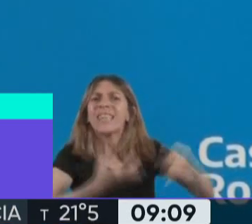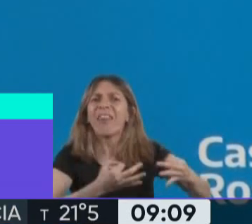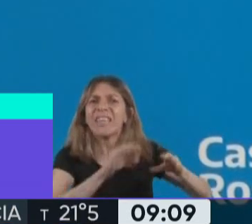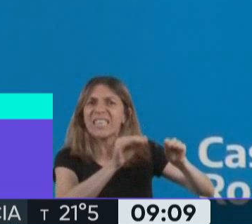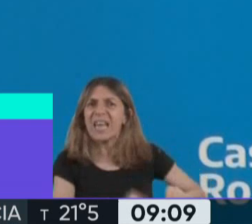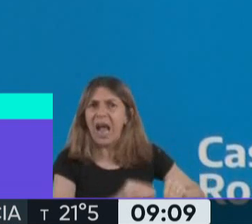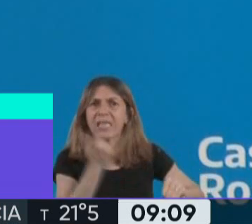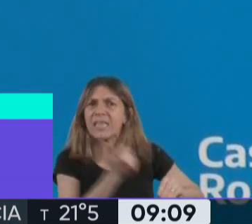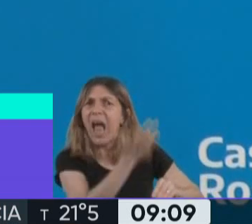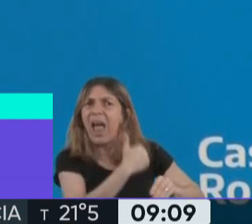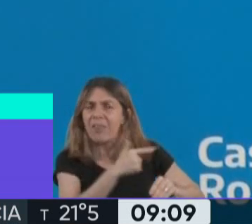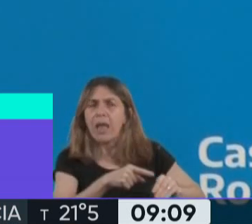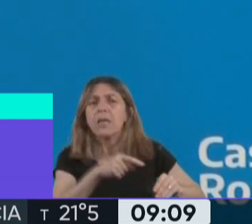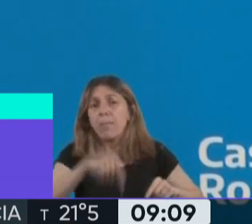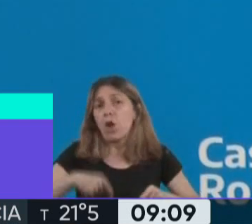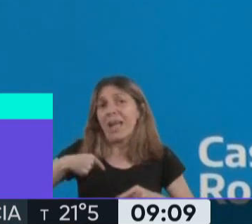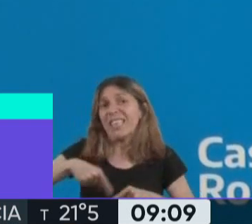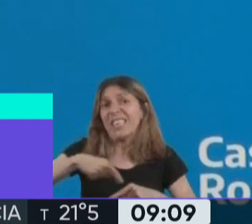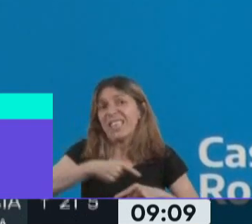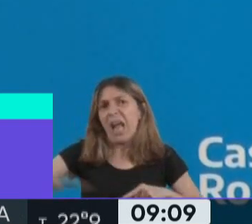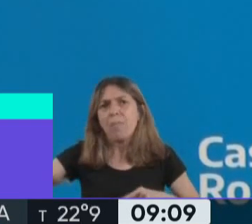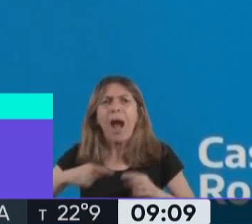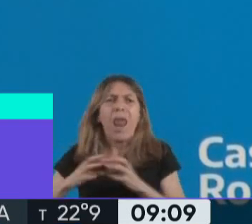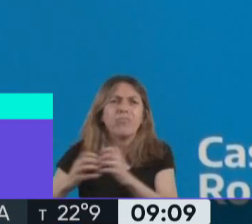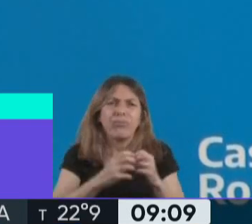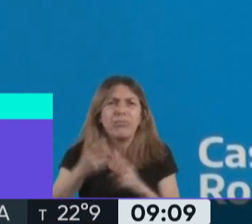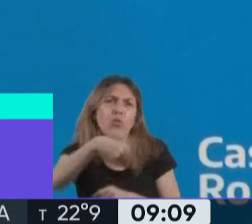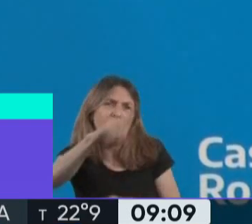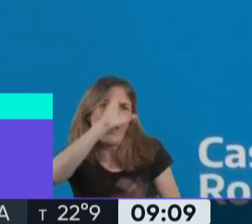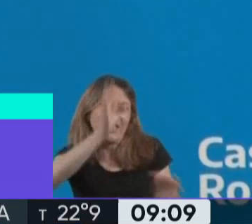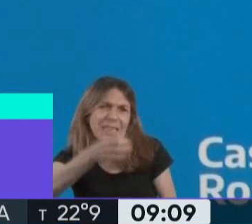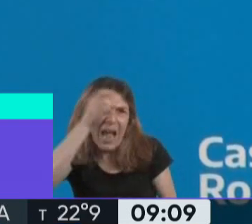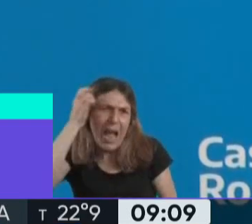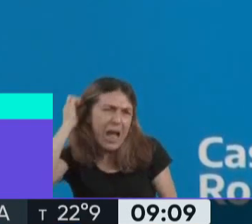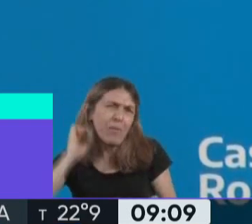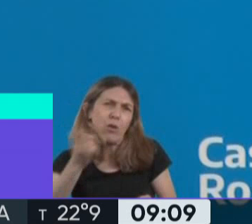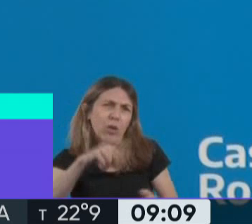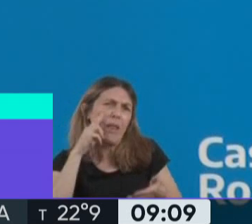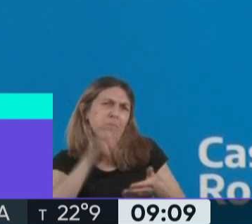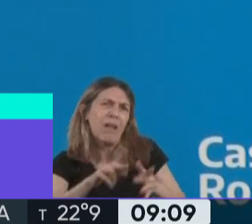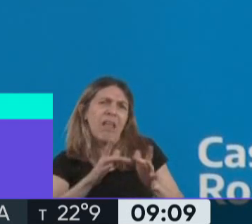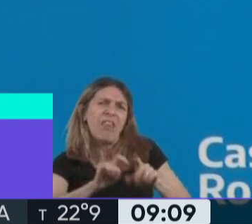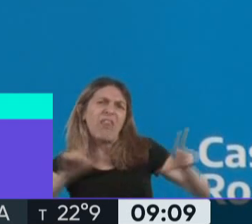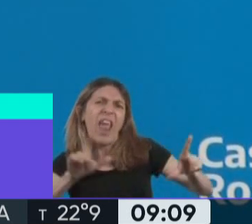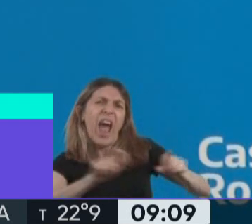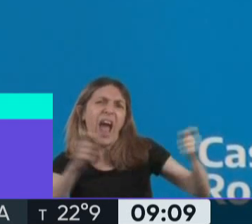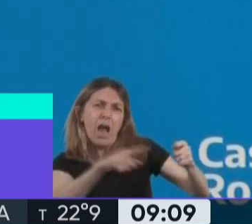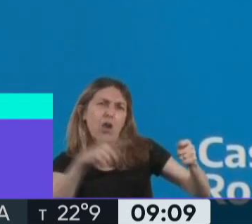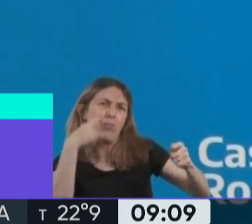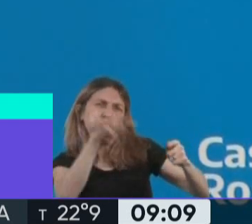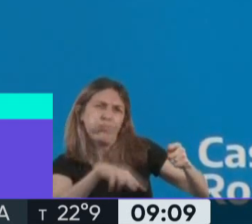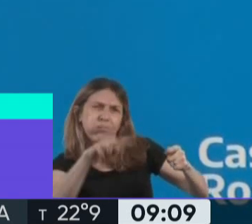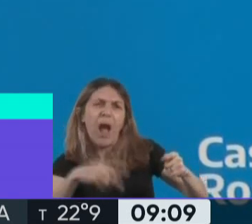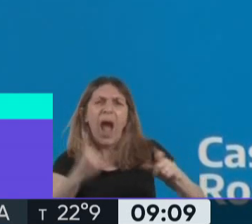pero han sido esta jornada, esta semana, de mucha discusión. De hecho, ustedes mismos ya lo saben, lo están leyendo en los diarios, que se han incorporado